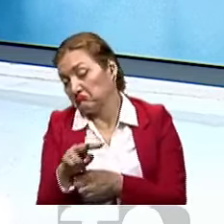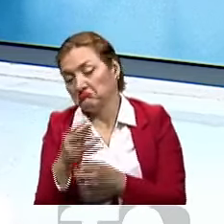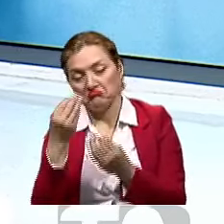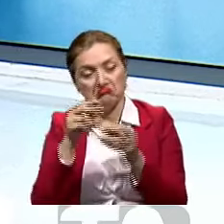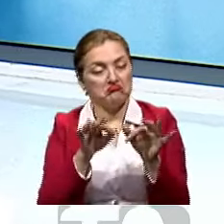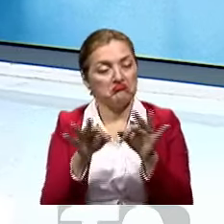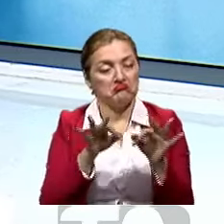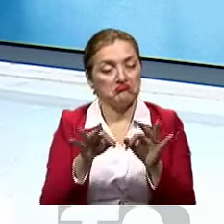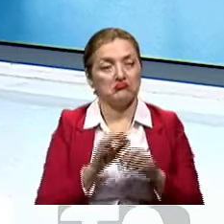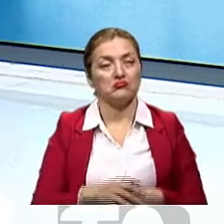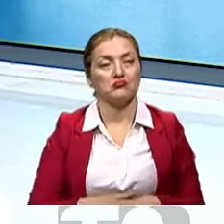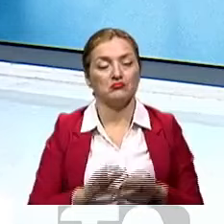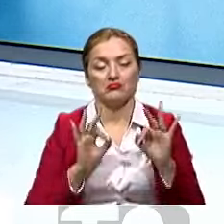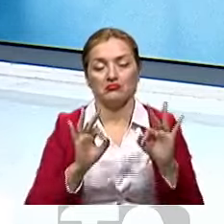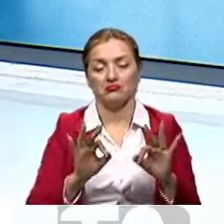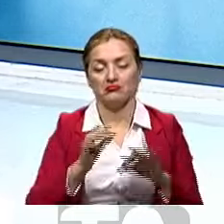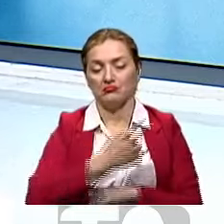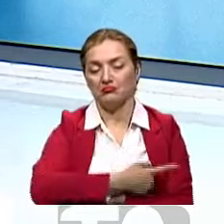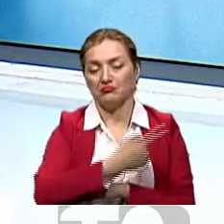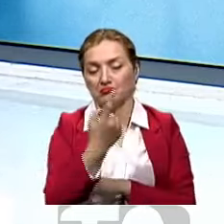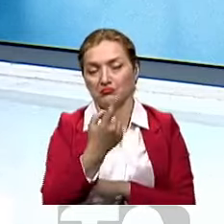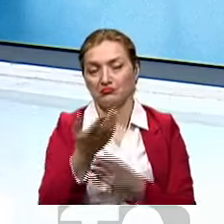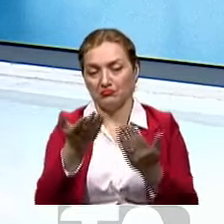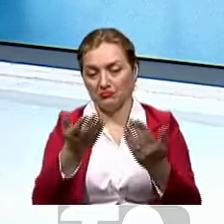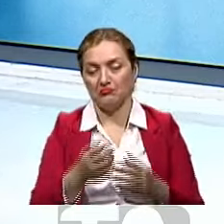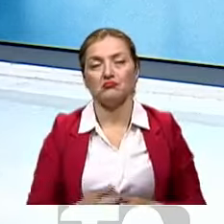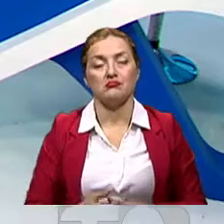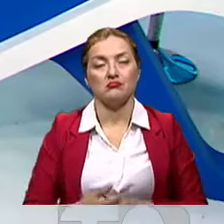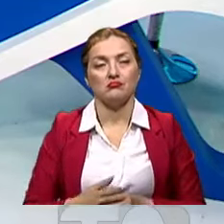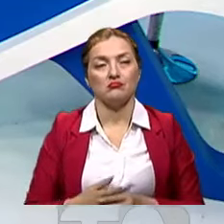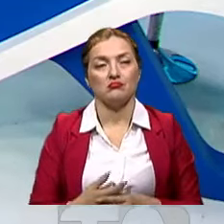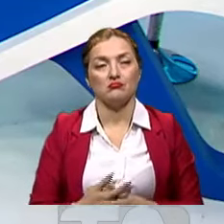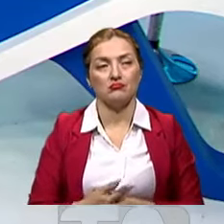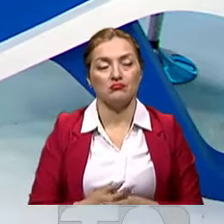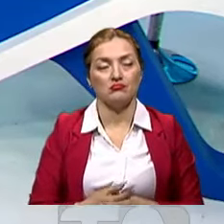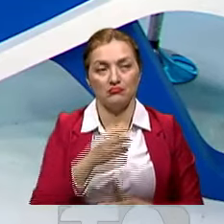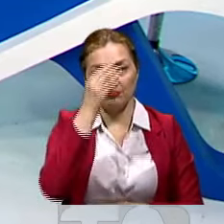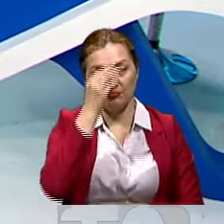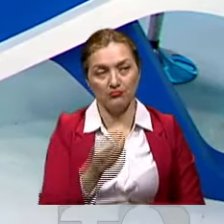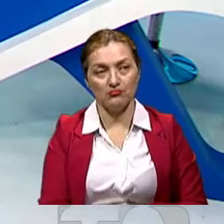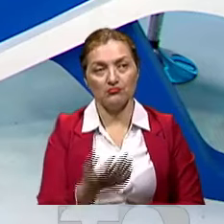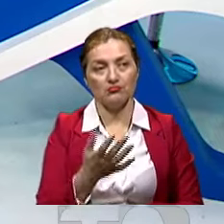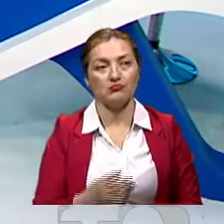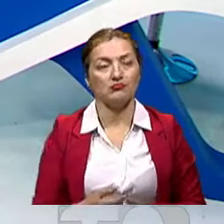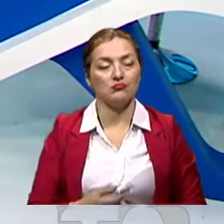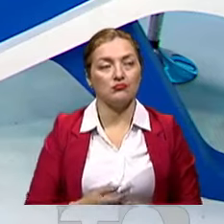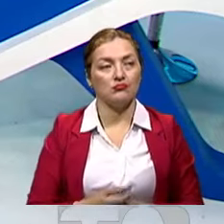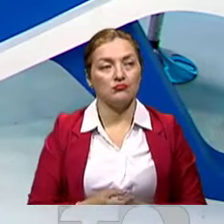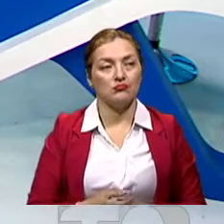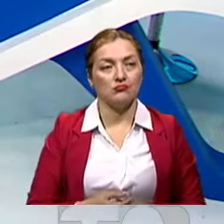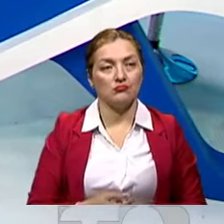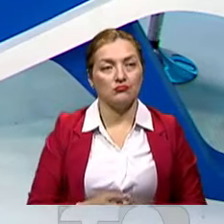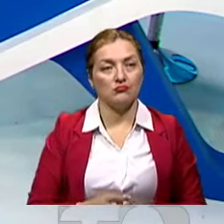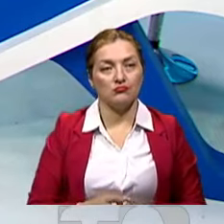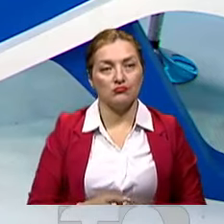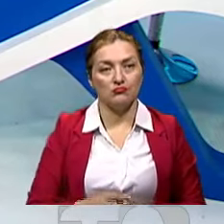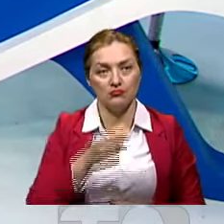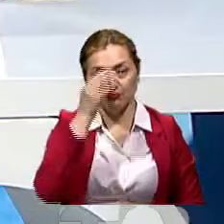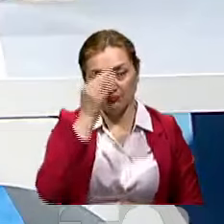más. Amigos, que tengan un excelente día. Compañeras, ustedes nos tienen más noticias. Muy buenos días. Buenos días, Steffi.